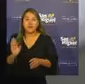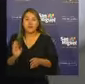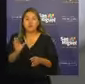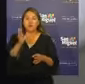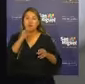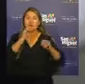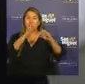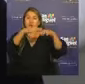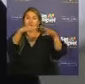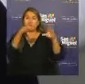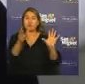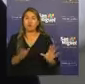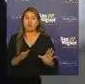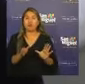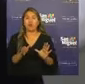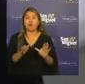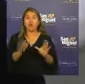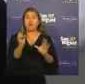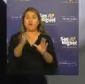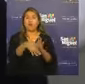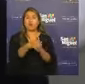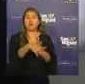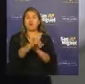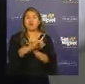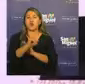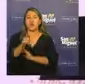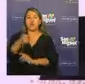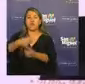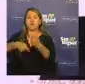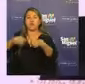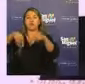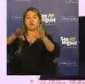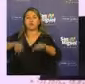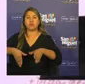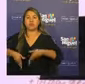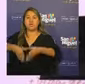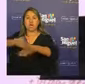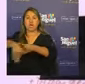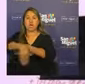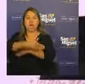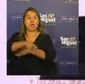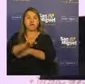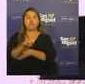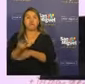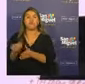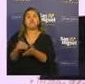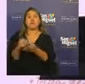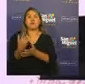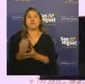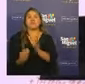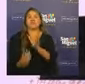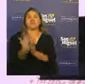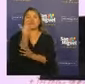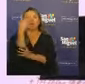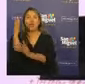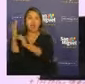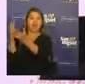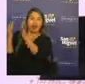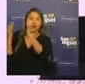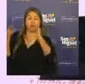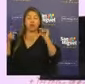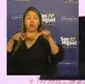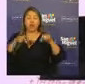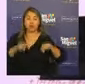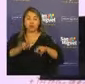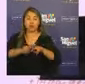rucos, sin comercio ambulante en la calle, con más seguridad, con más árboles. Y eso que estábamos haciendo, tenemos que replicarlo